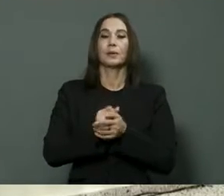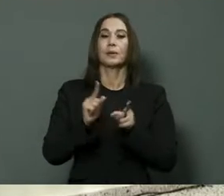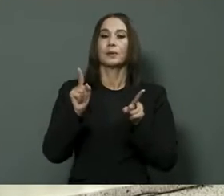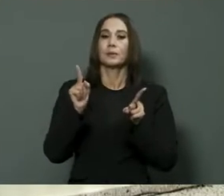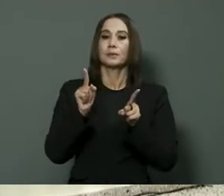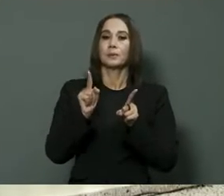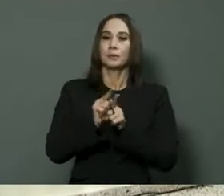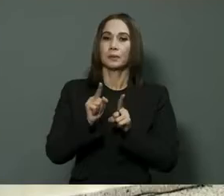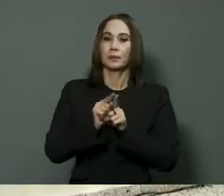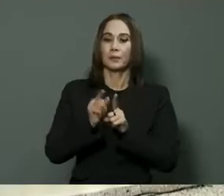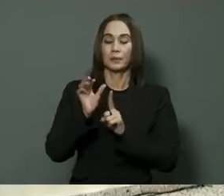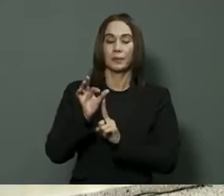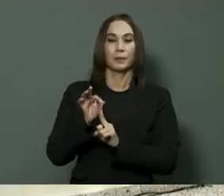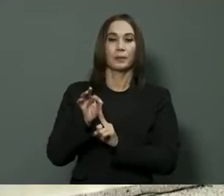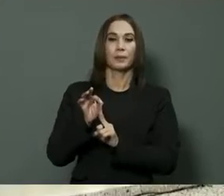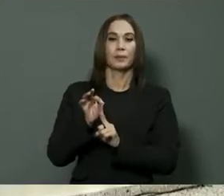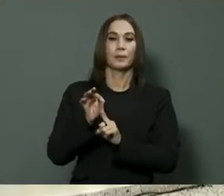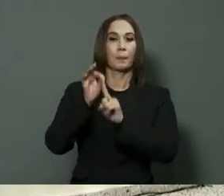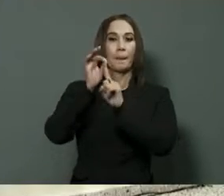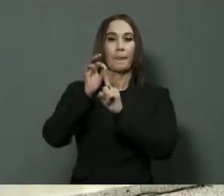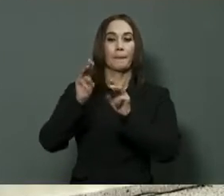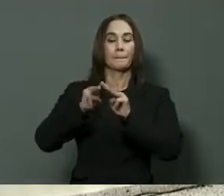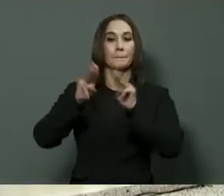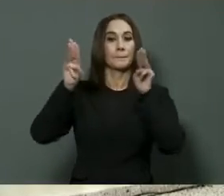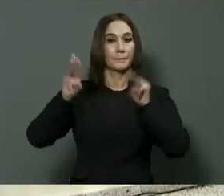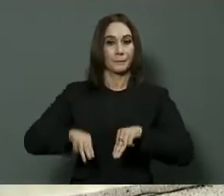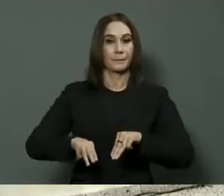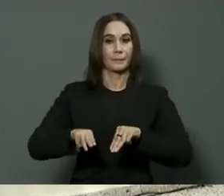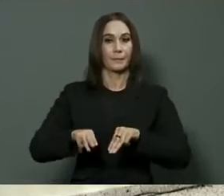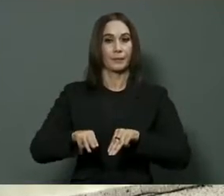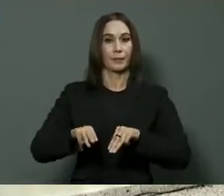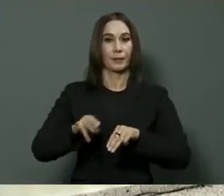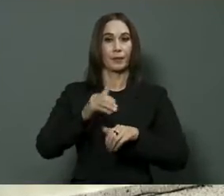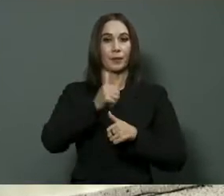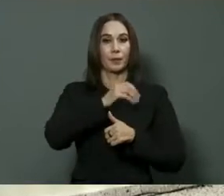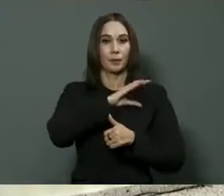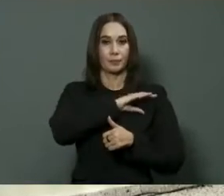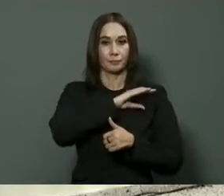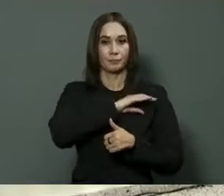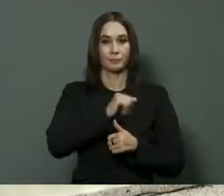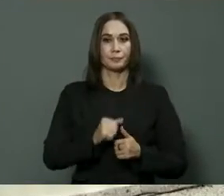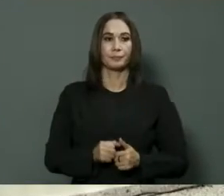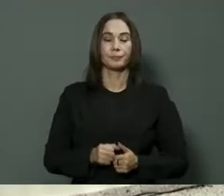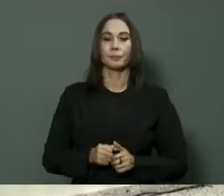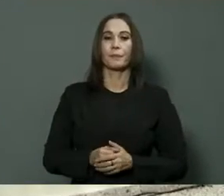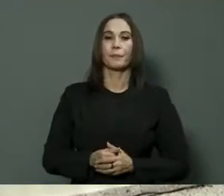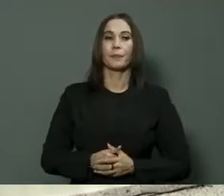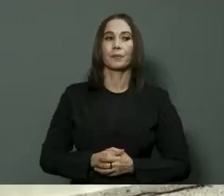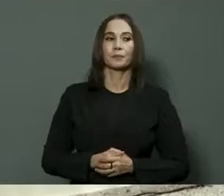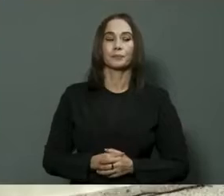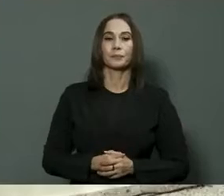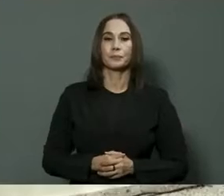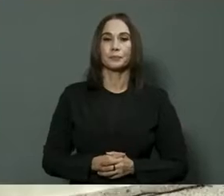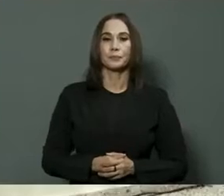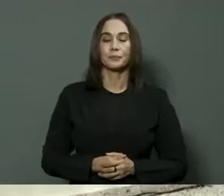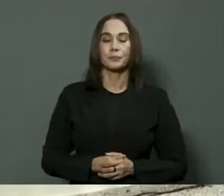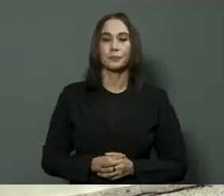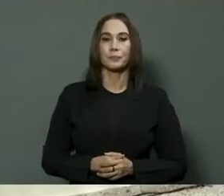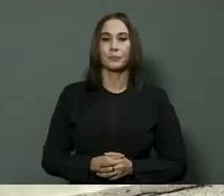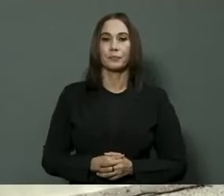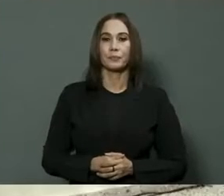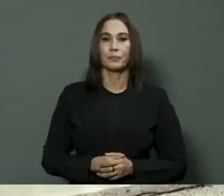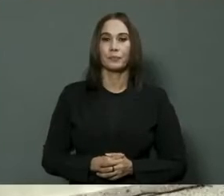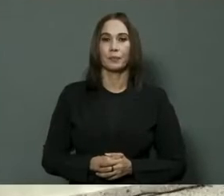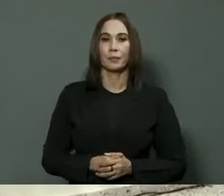al distinguido señor Ministro de Interior y Policía, para proceder